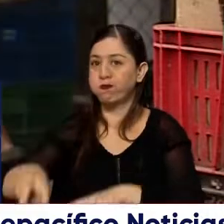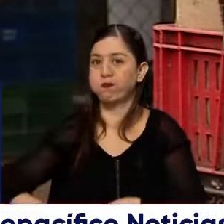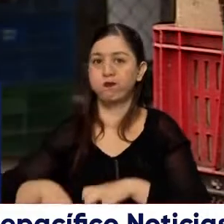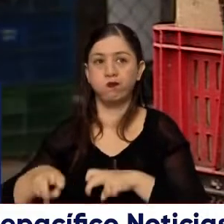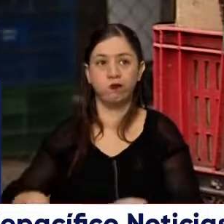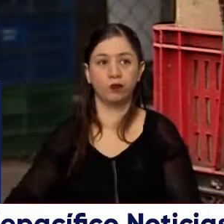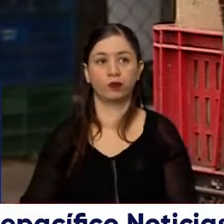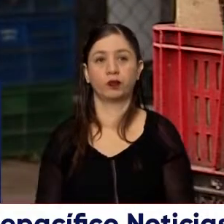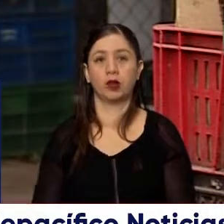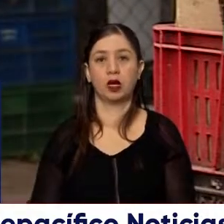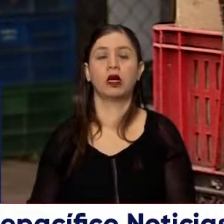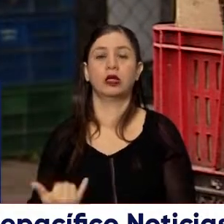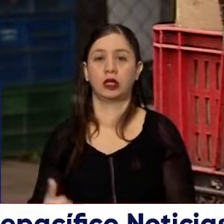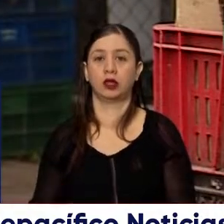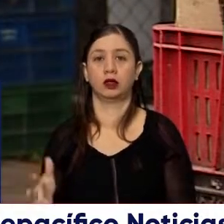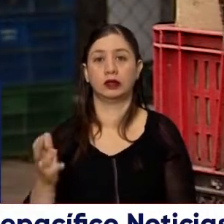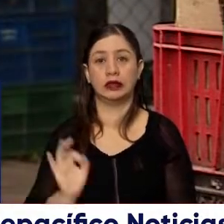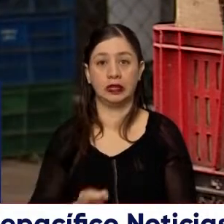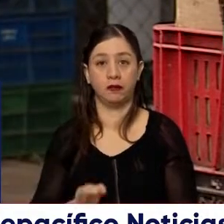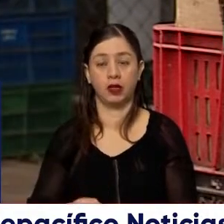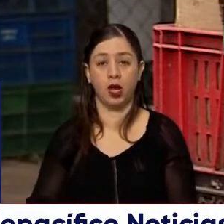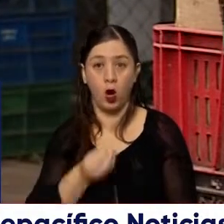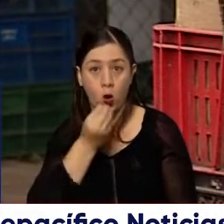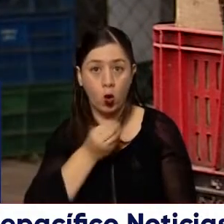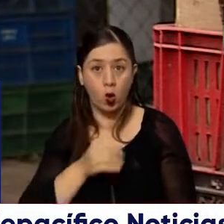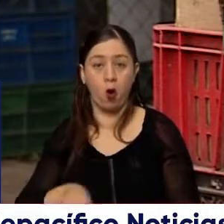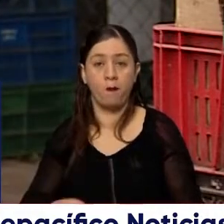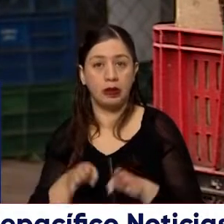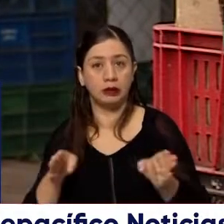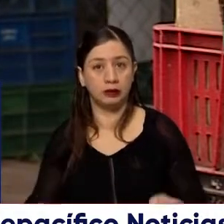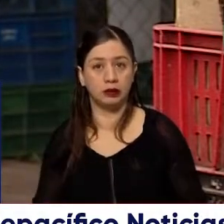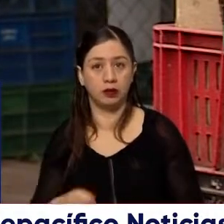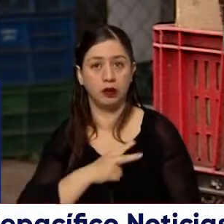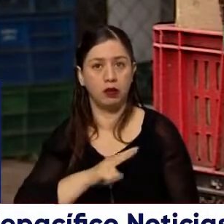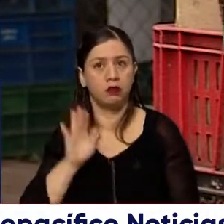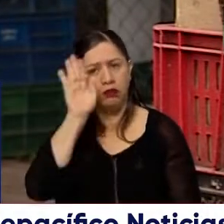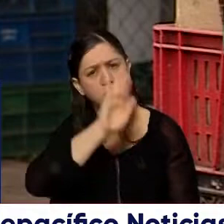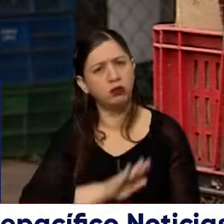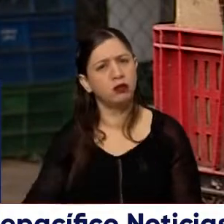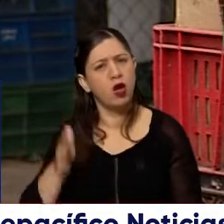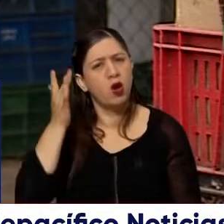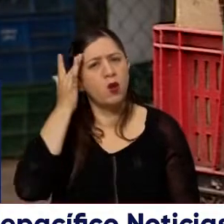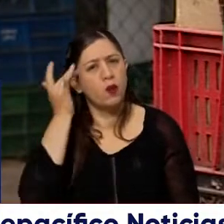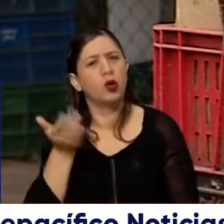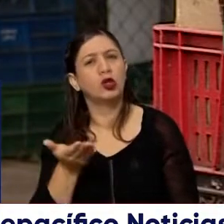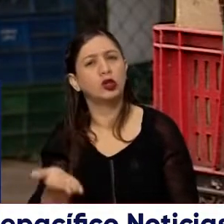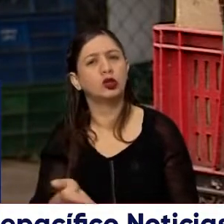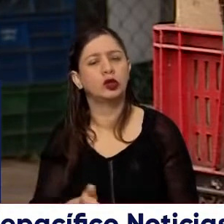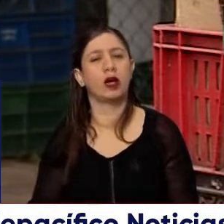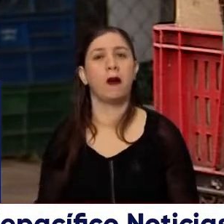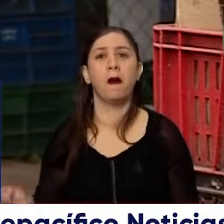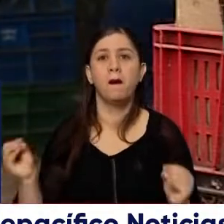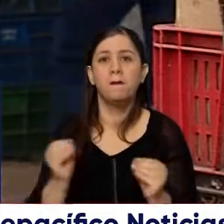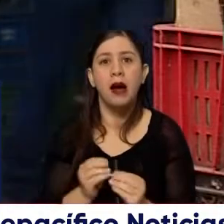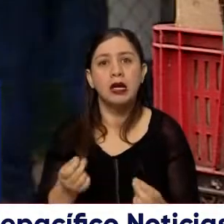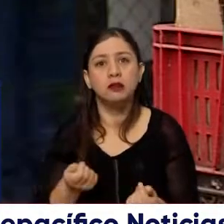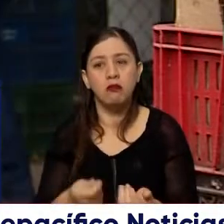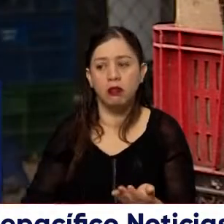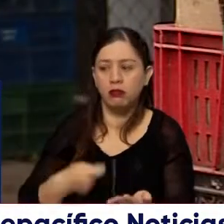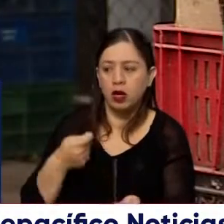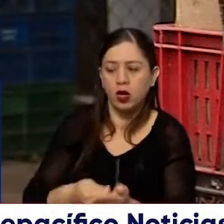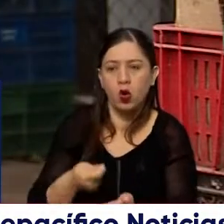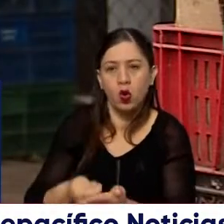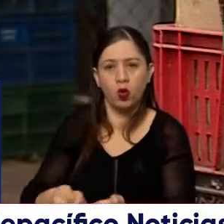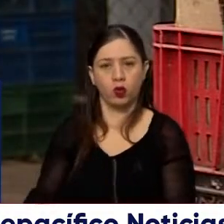que se consumen en las mesas vallecaucanas. Aquí les contamos algunas de las razones por las que ustedes deben alistar más dinero para poder